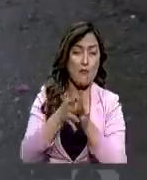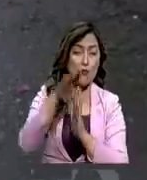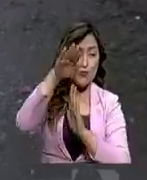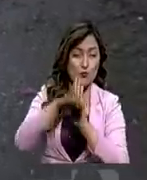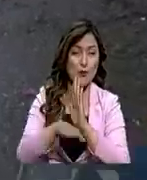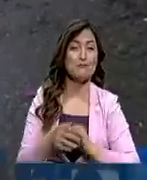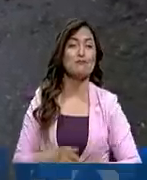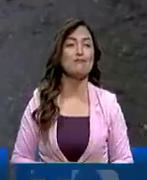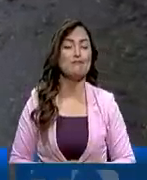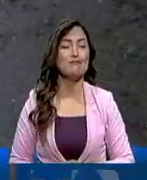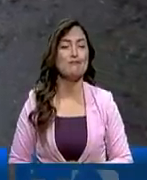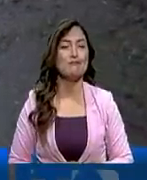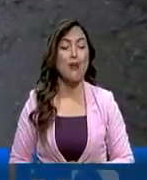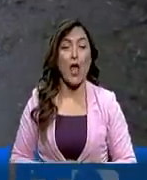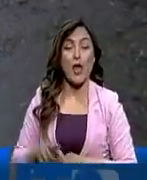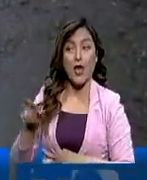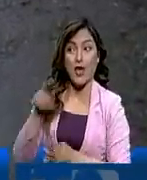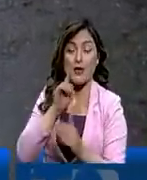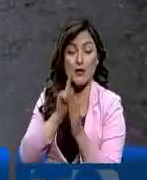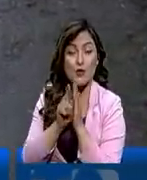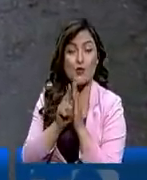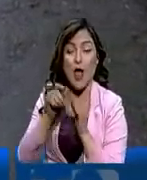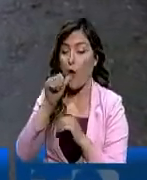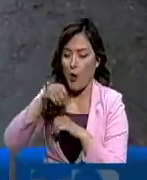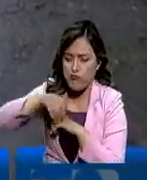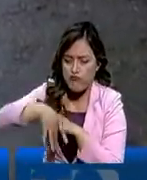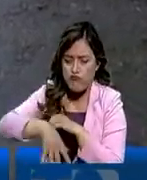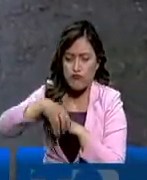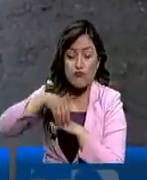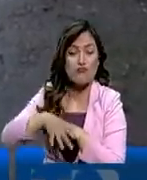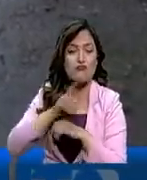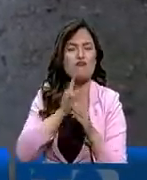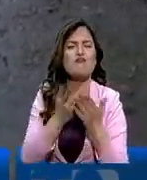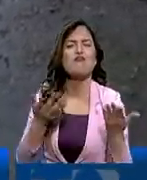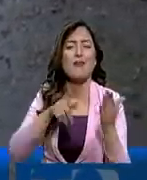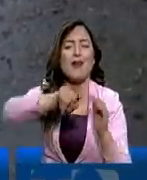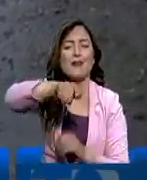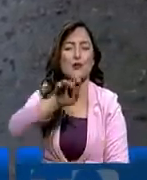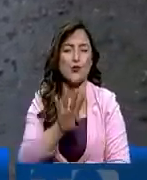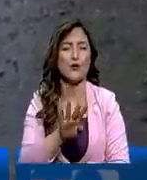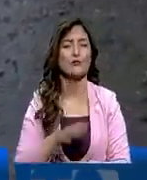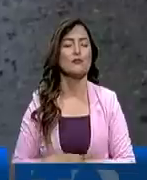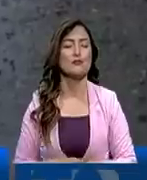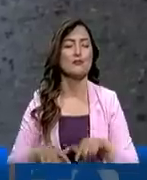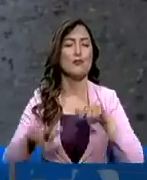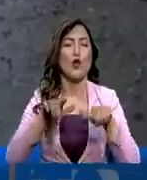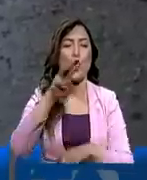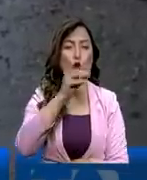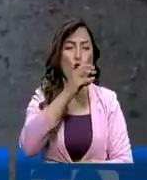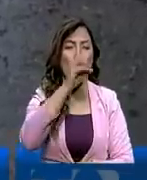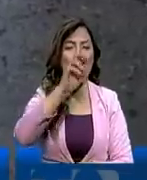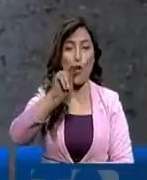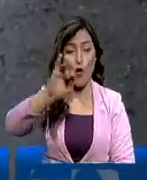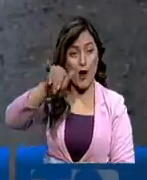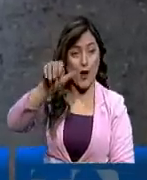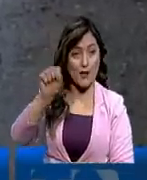Una nueva denuncia de fuga de agua es reportada a través de nuestras líneas de contacto. Esta vez, los vecinos de la urbanización El Madrigal en el sector de Monjas, en el sur de